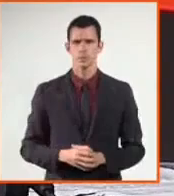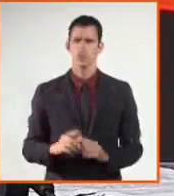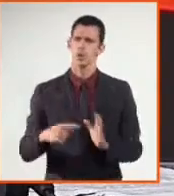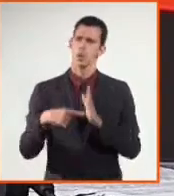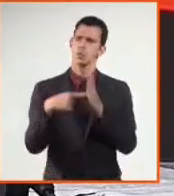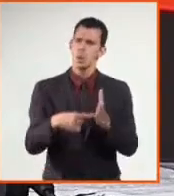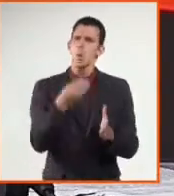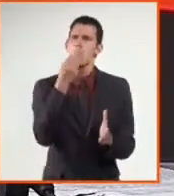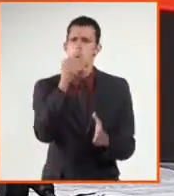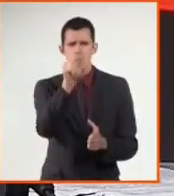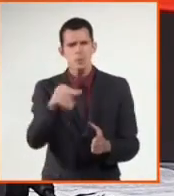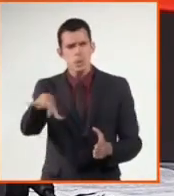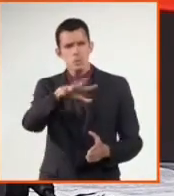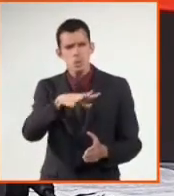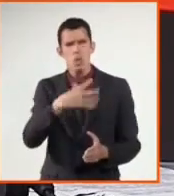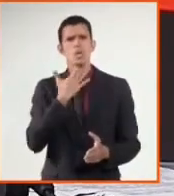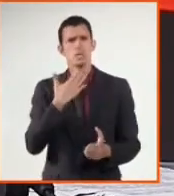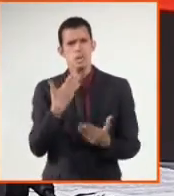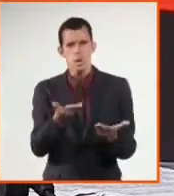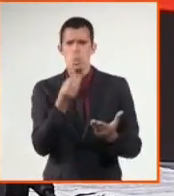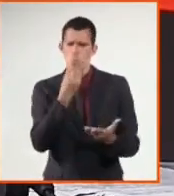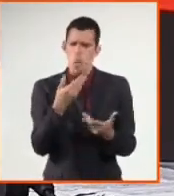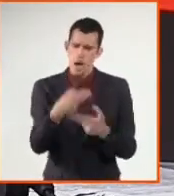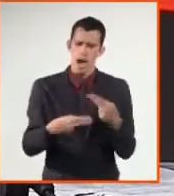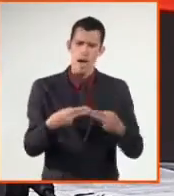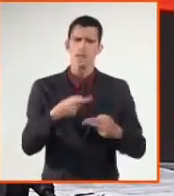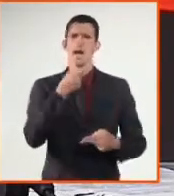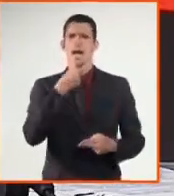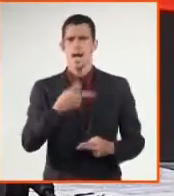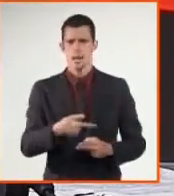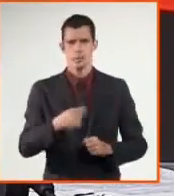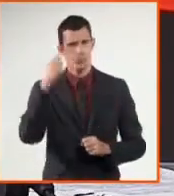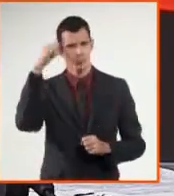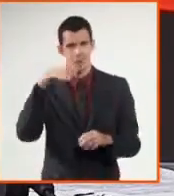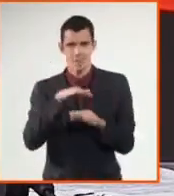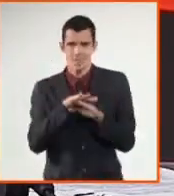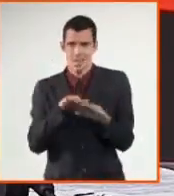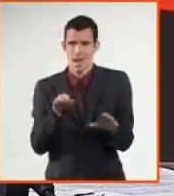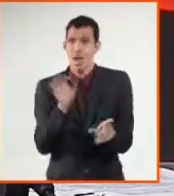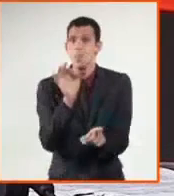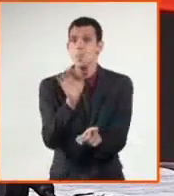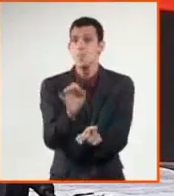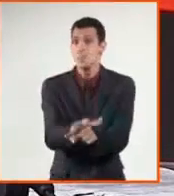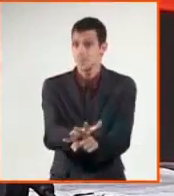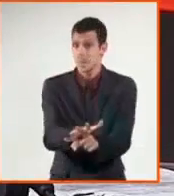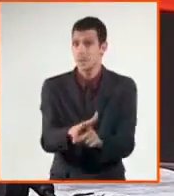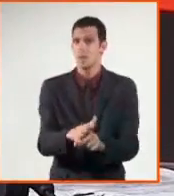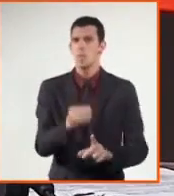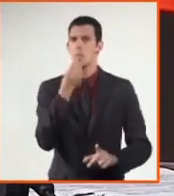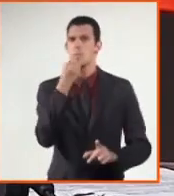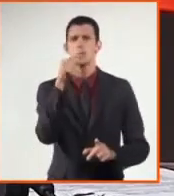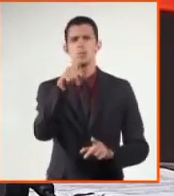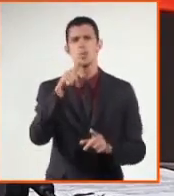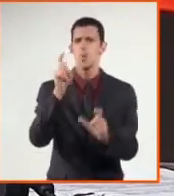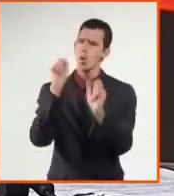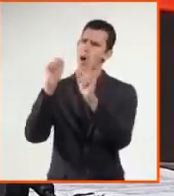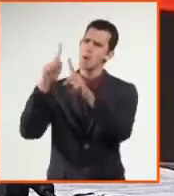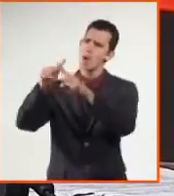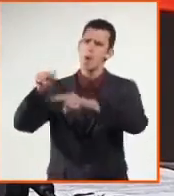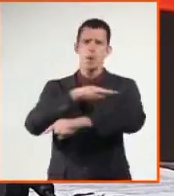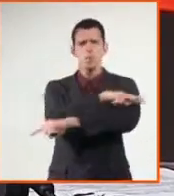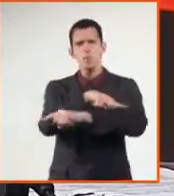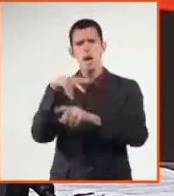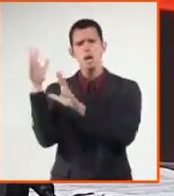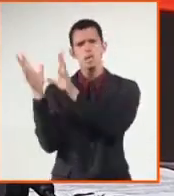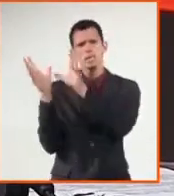tecnologías qué puede hacer cada uno de los ciudadanos libres aranceles ya está reconocida en la legislación está implementada y se está haciendo